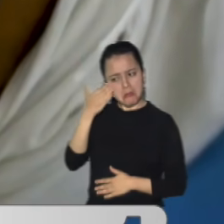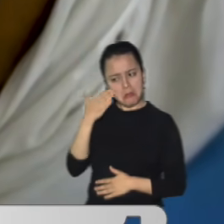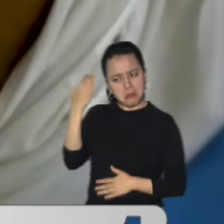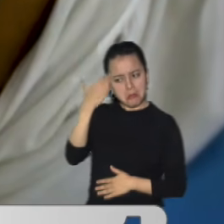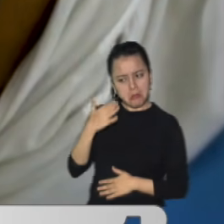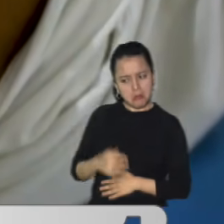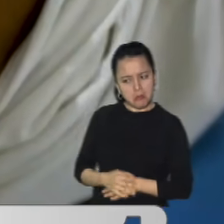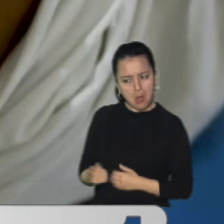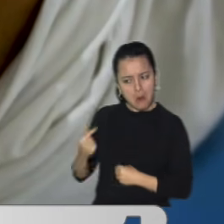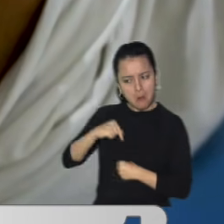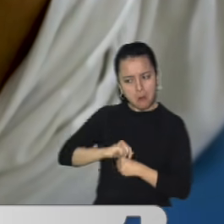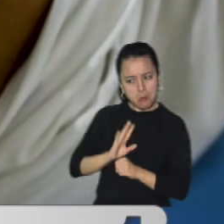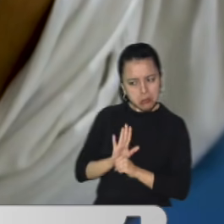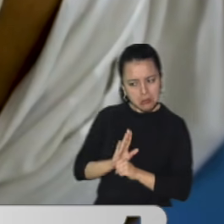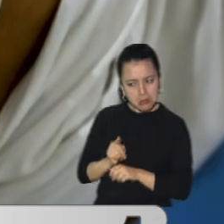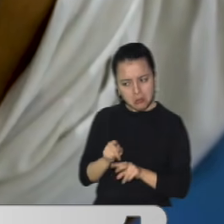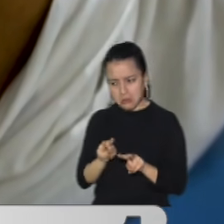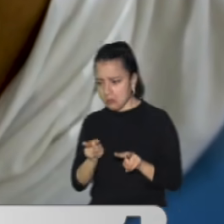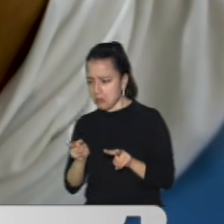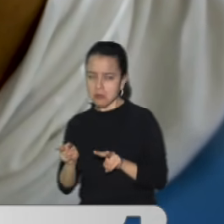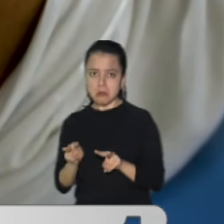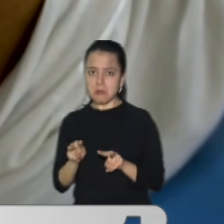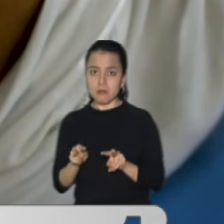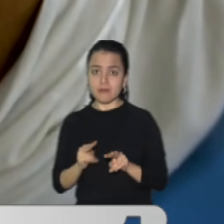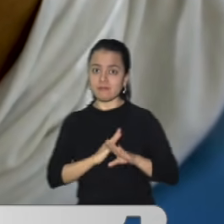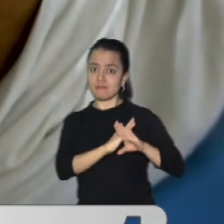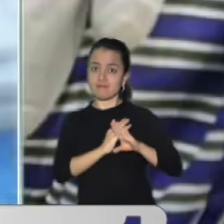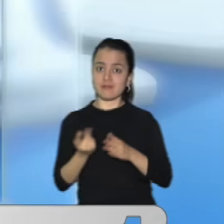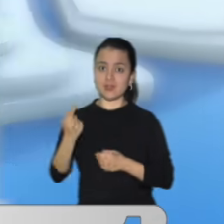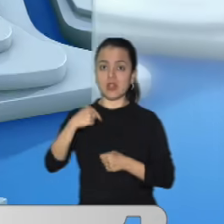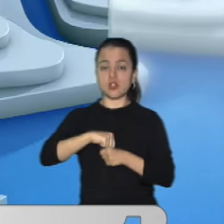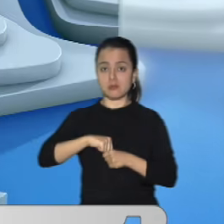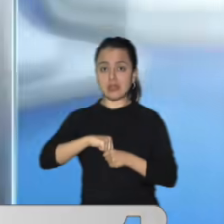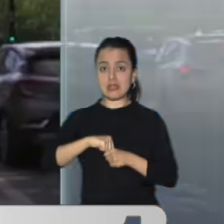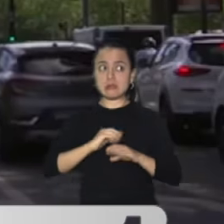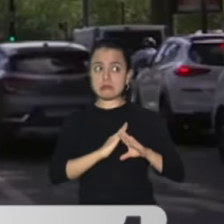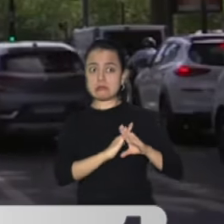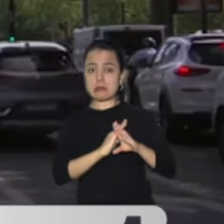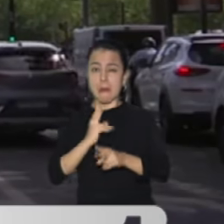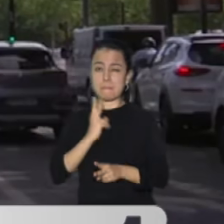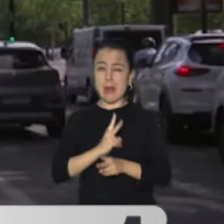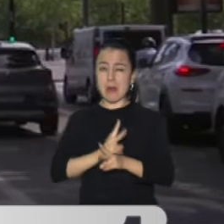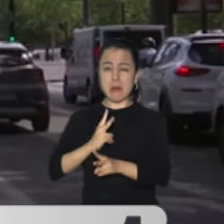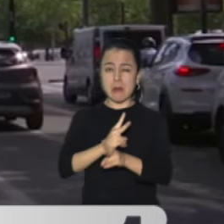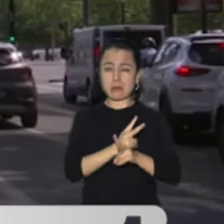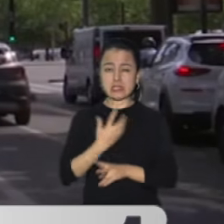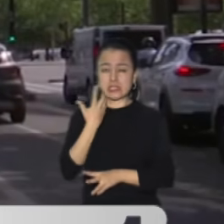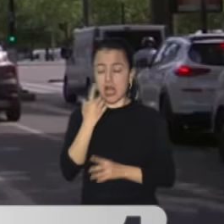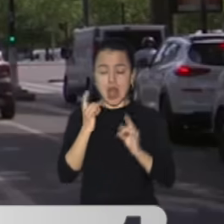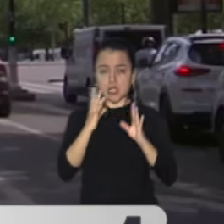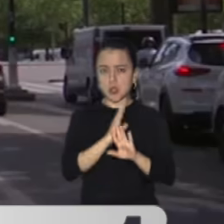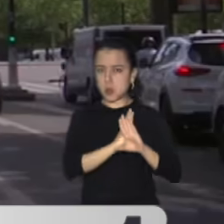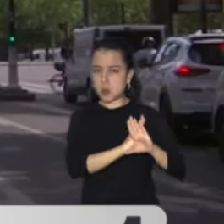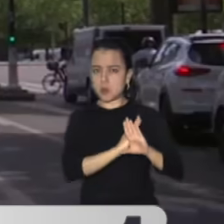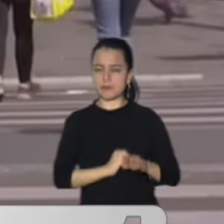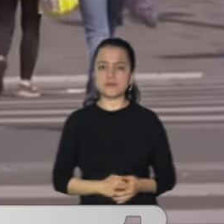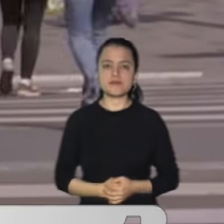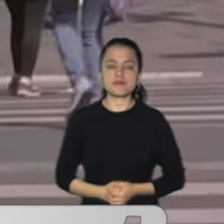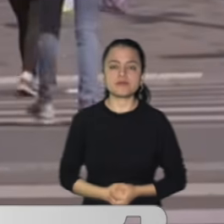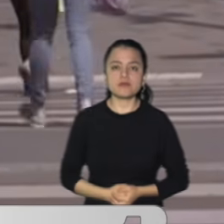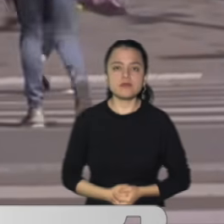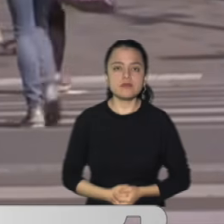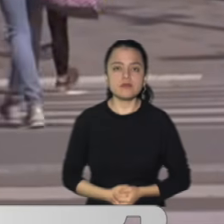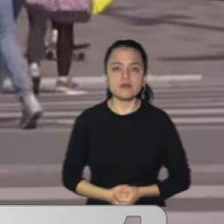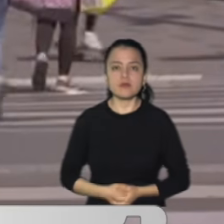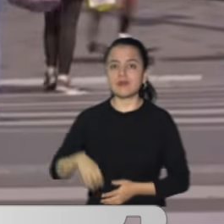hospitalización o fallecimiento causado por la variante Delta. El Consejo Científico que hace recomendaciones al